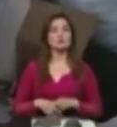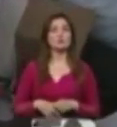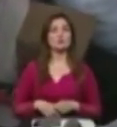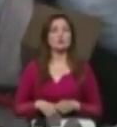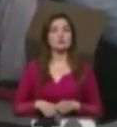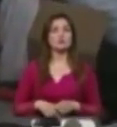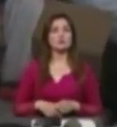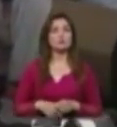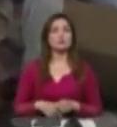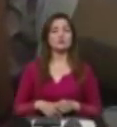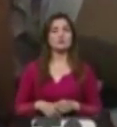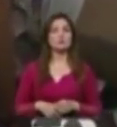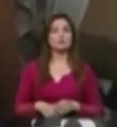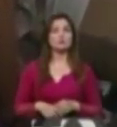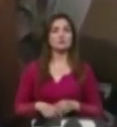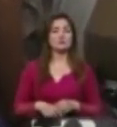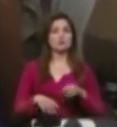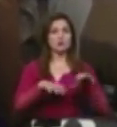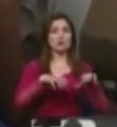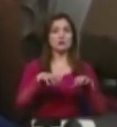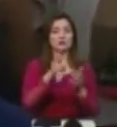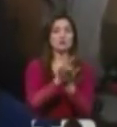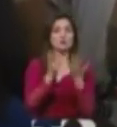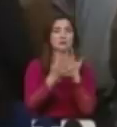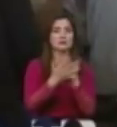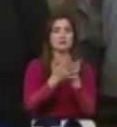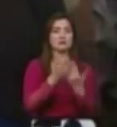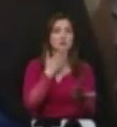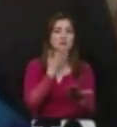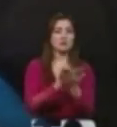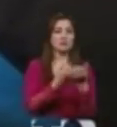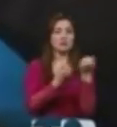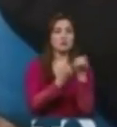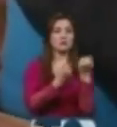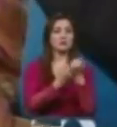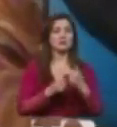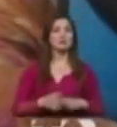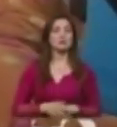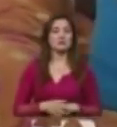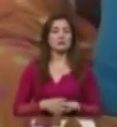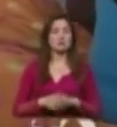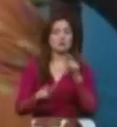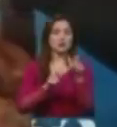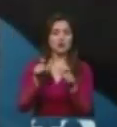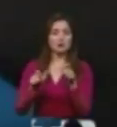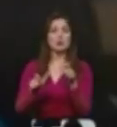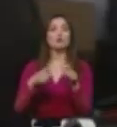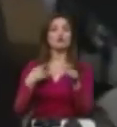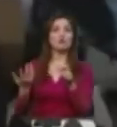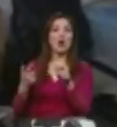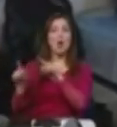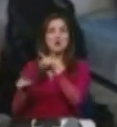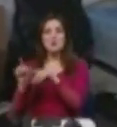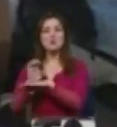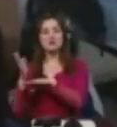Julio Terán, esos son los coordinadores de ahí del terminal. En realidad pues agradecemos por el apoyo. Bueno, gracias a la gente, a las personas